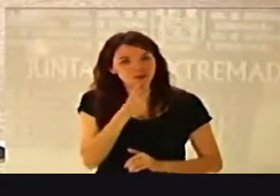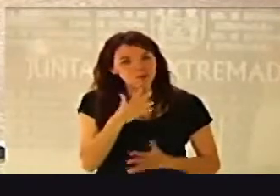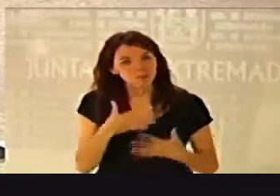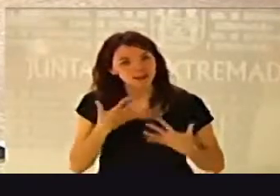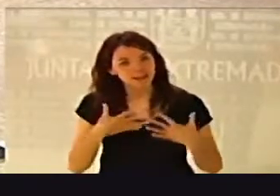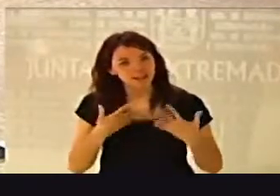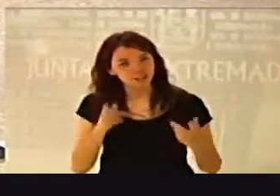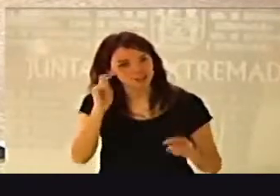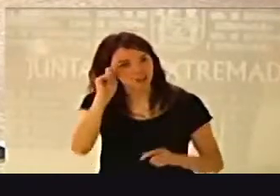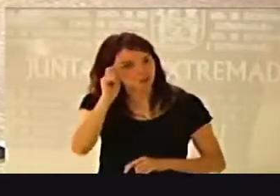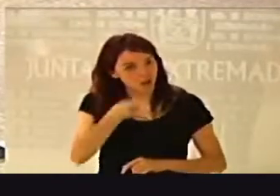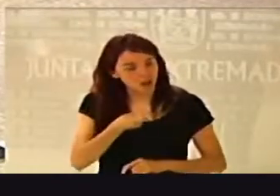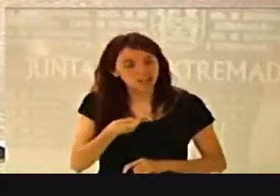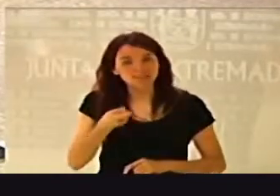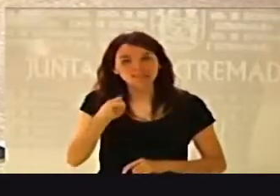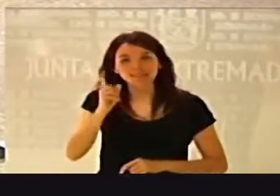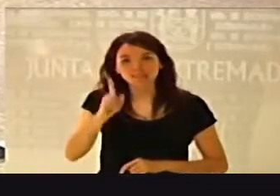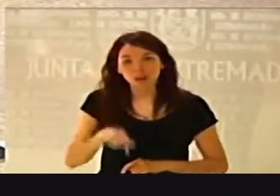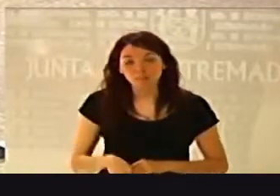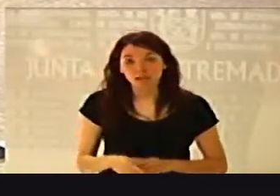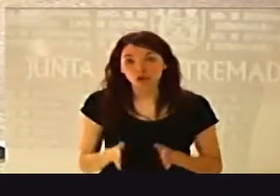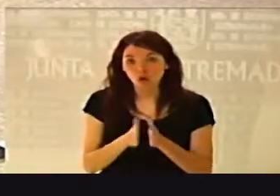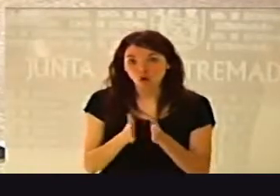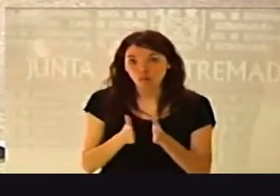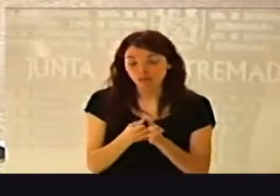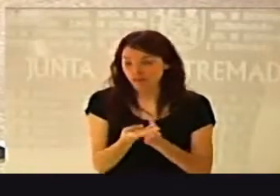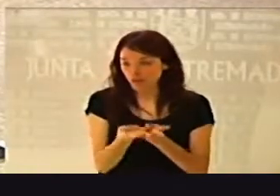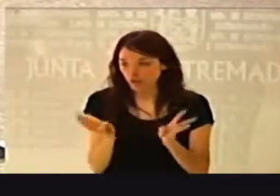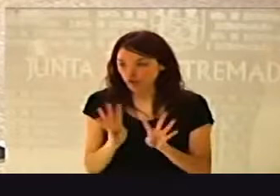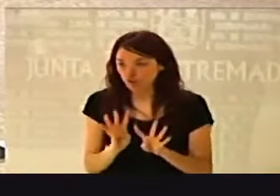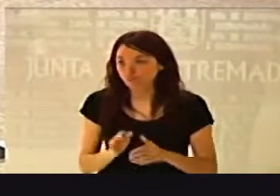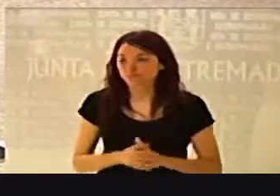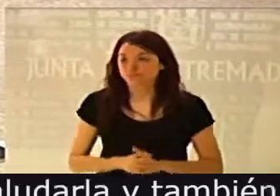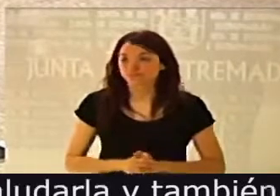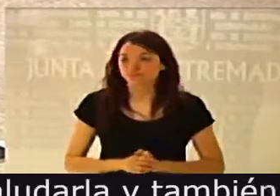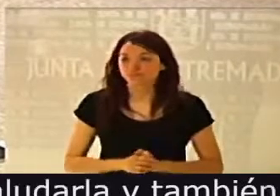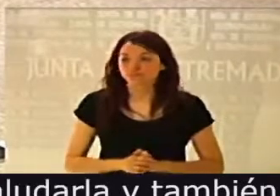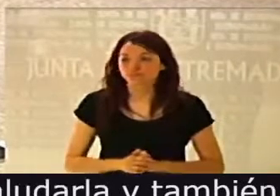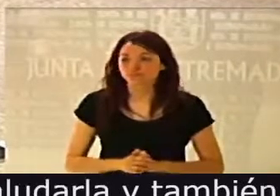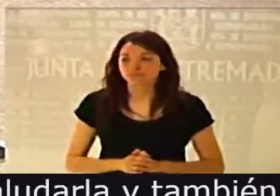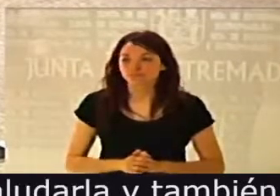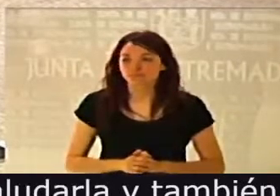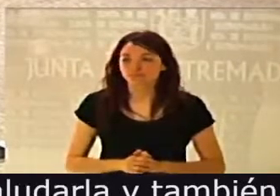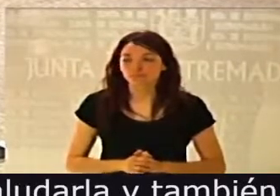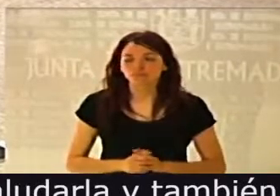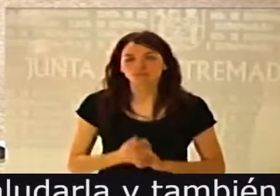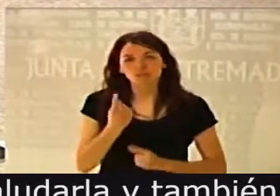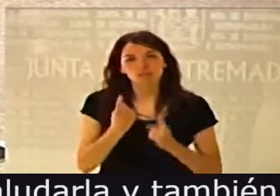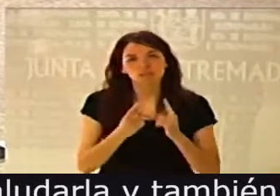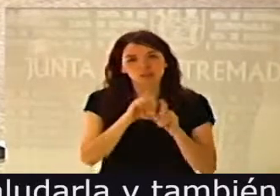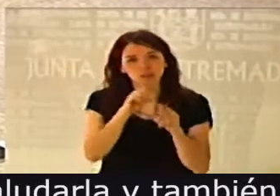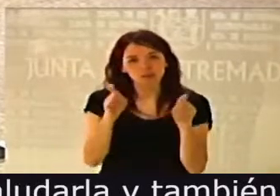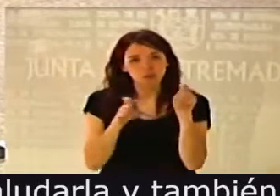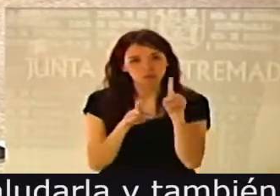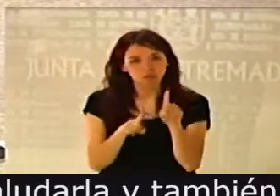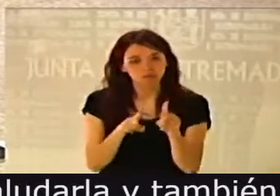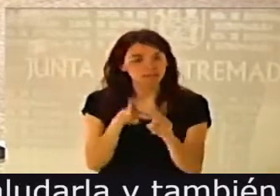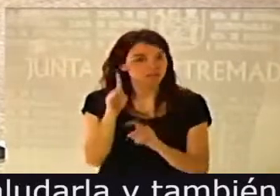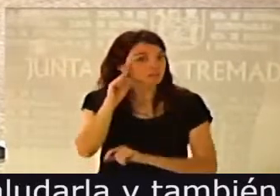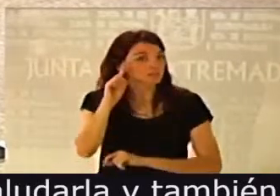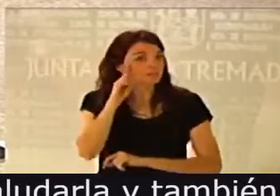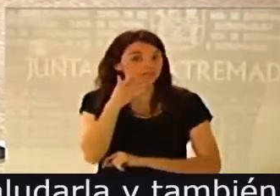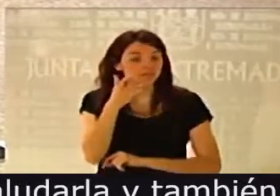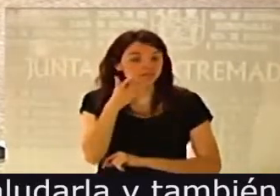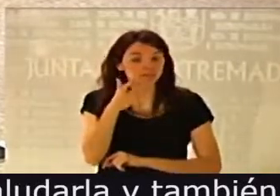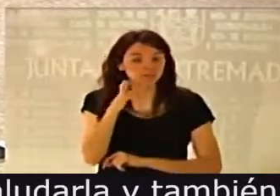saludarla y de saludar también al resto de los compañeros. Unas cuestiones. No sé si en